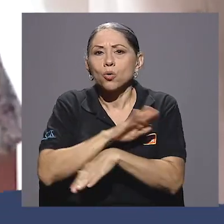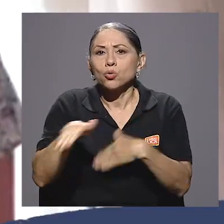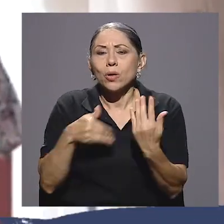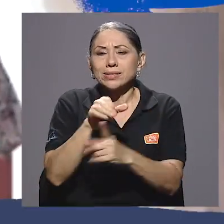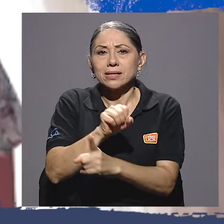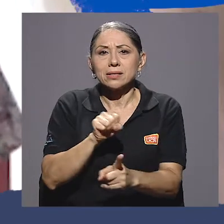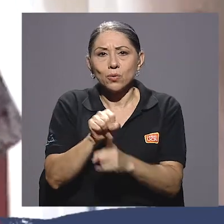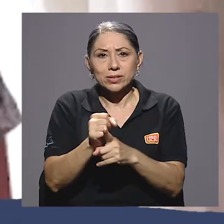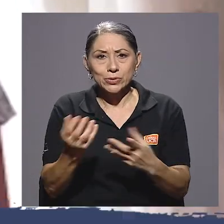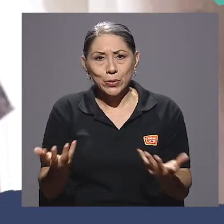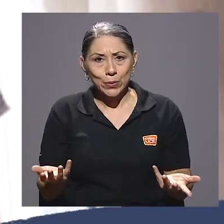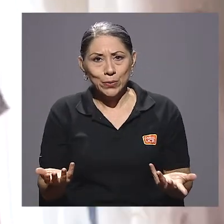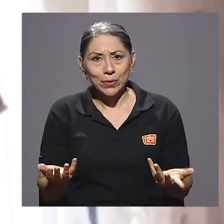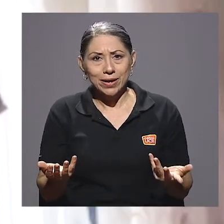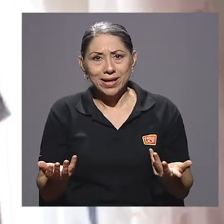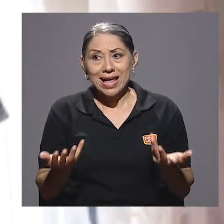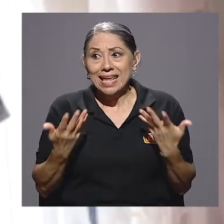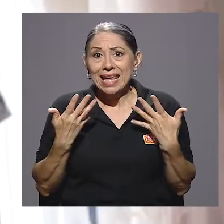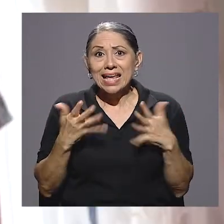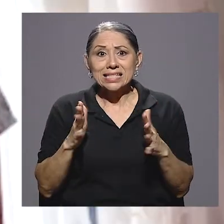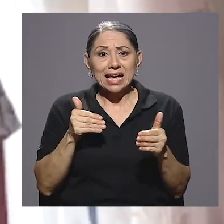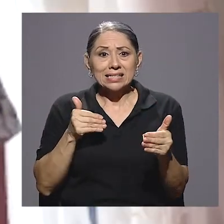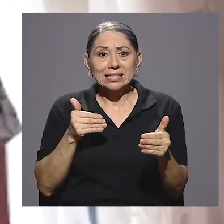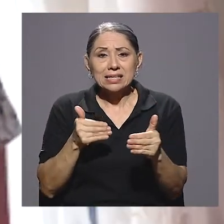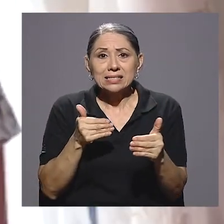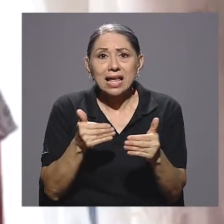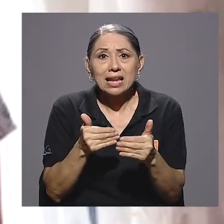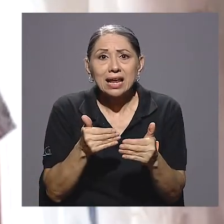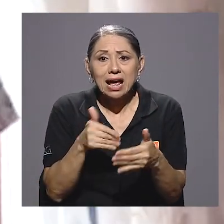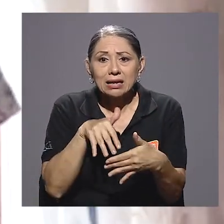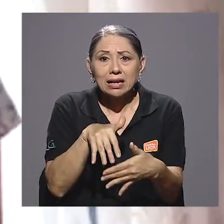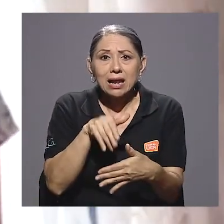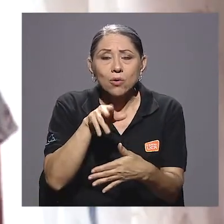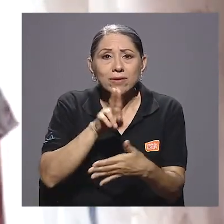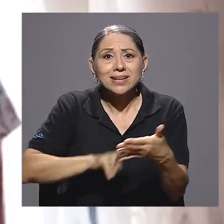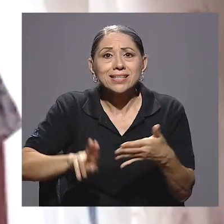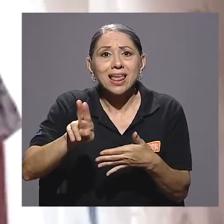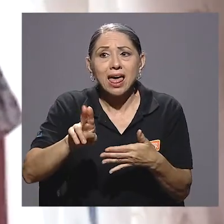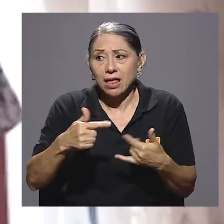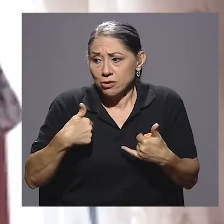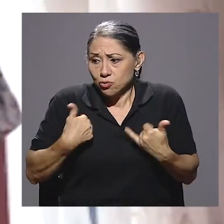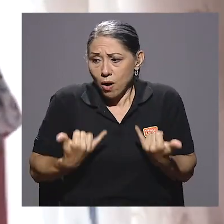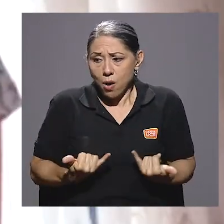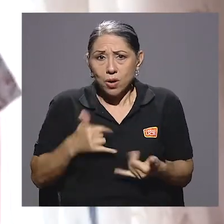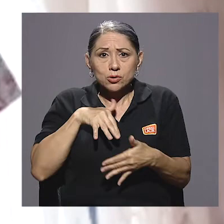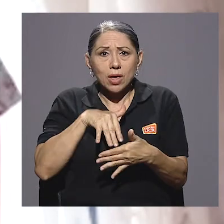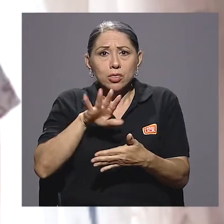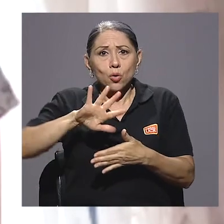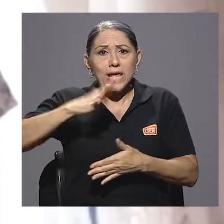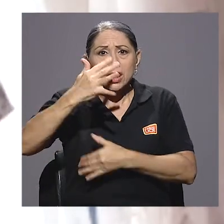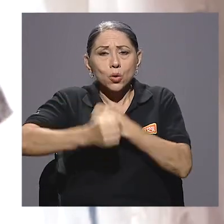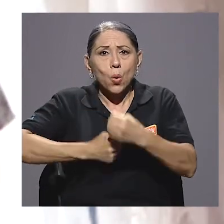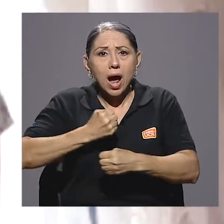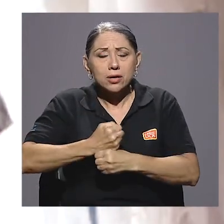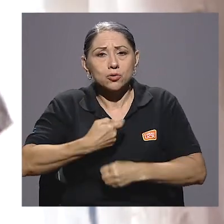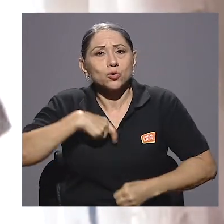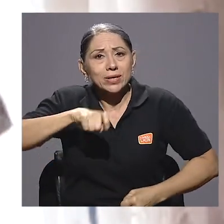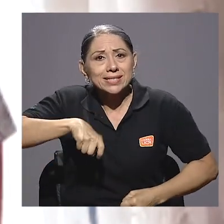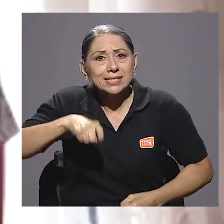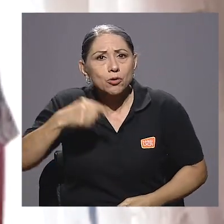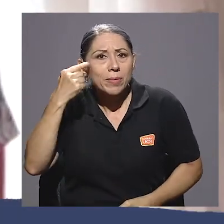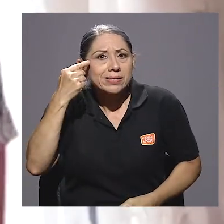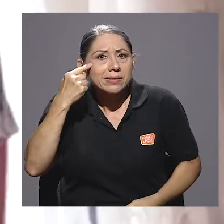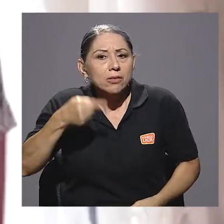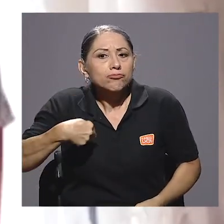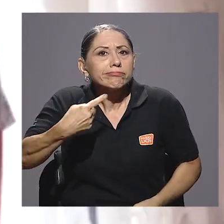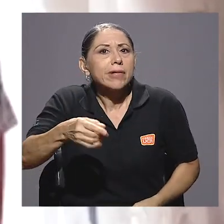toda esta situación, que ya se acerca la universidad. Estando yo en quinto, necesito ir